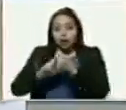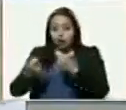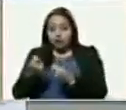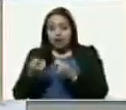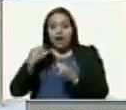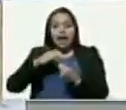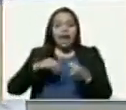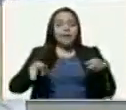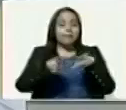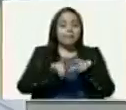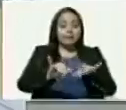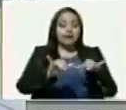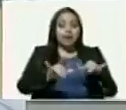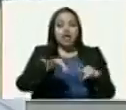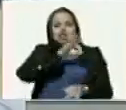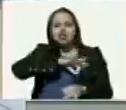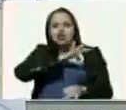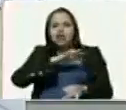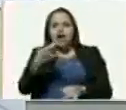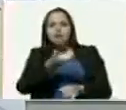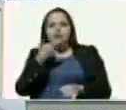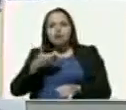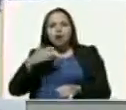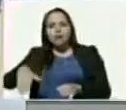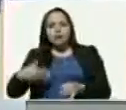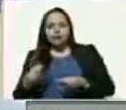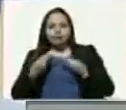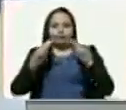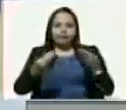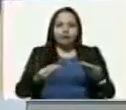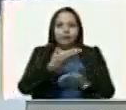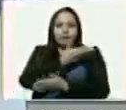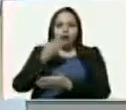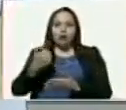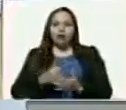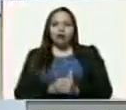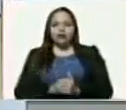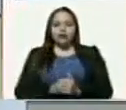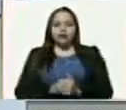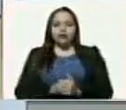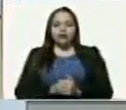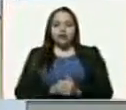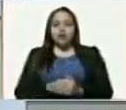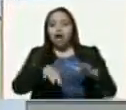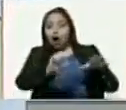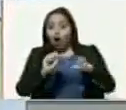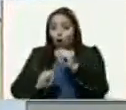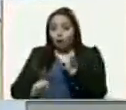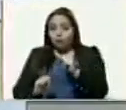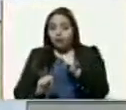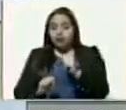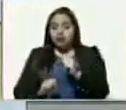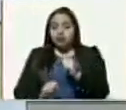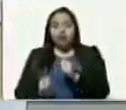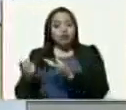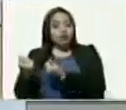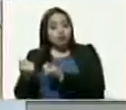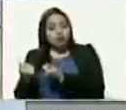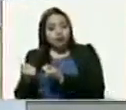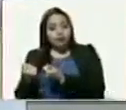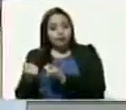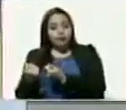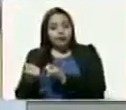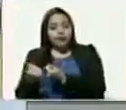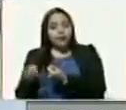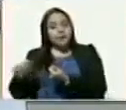la sociedad busca la manera de garantizar el poder adquisitivo de una moneda, de sus